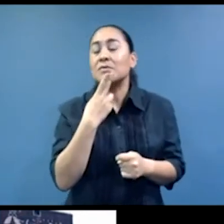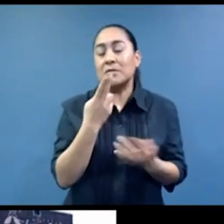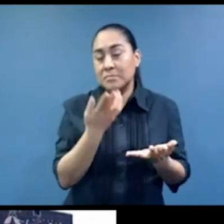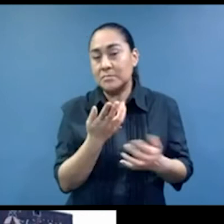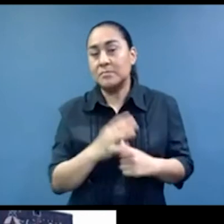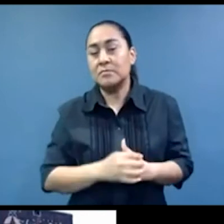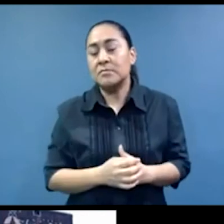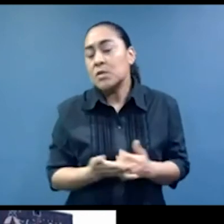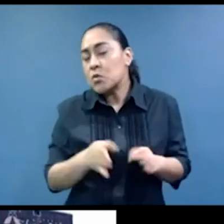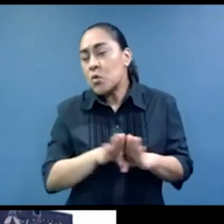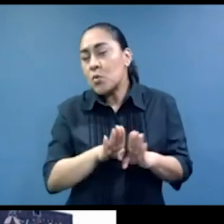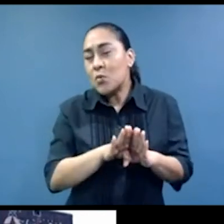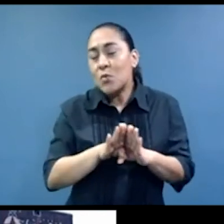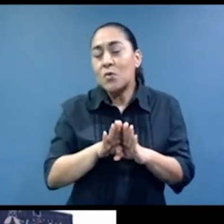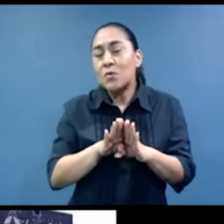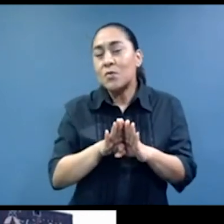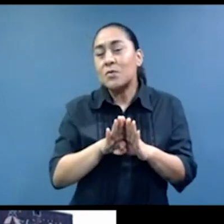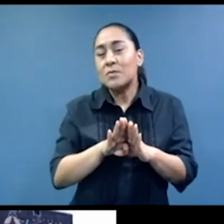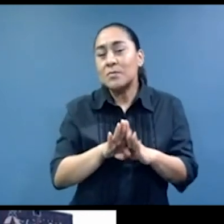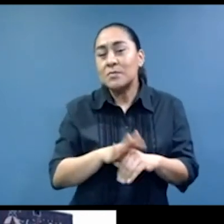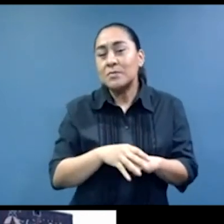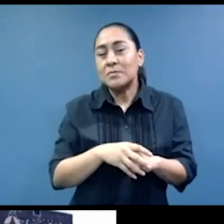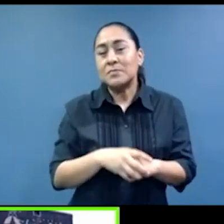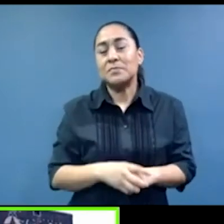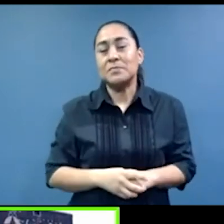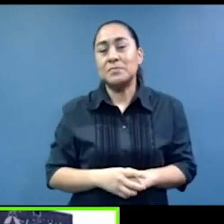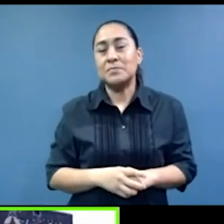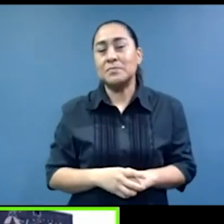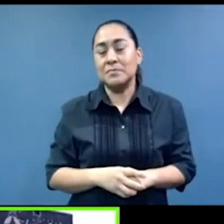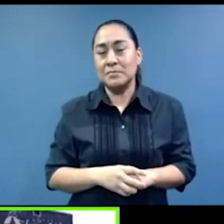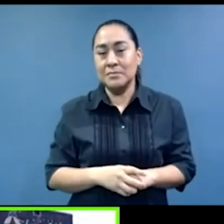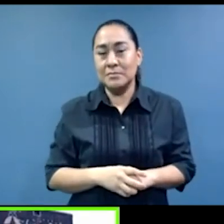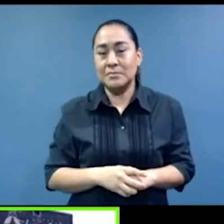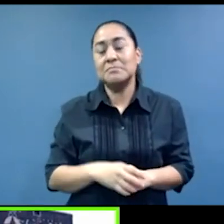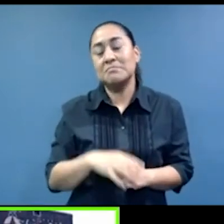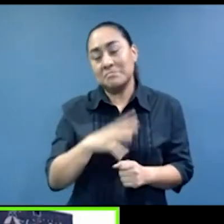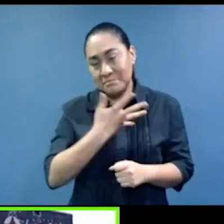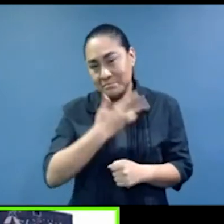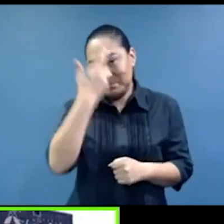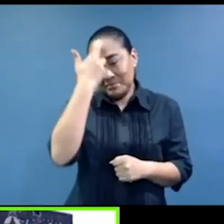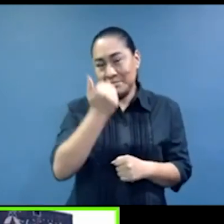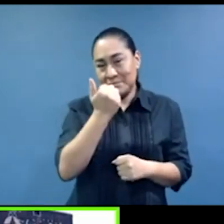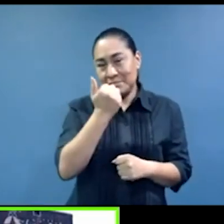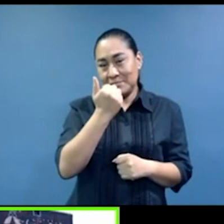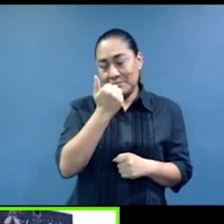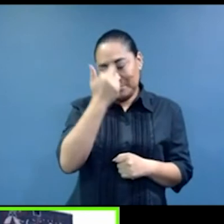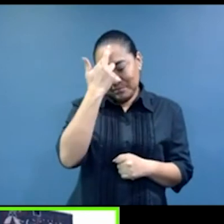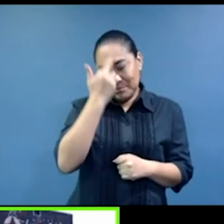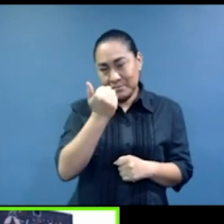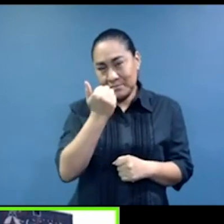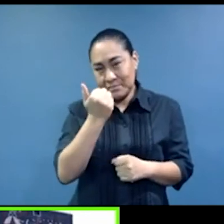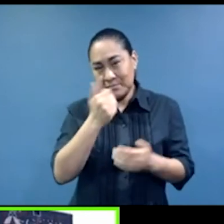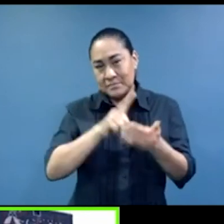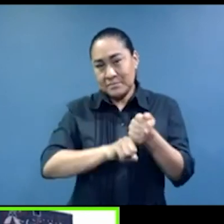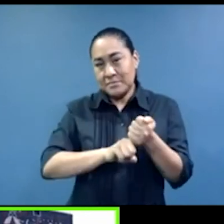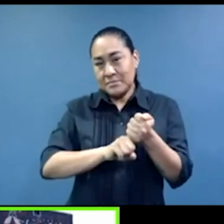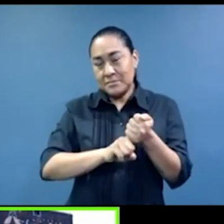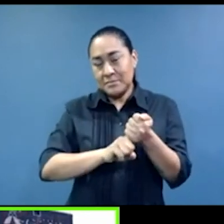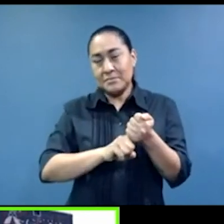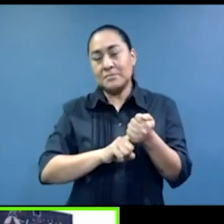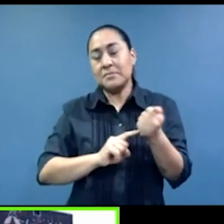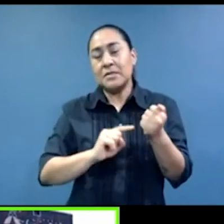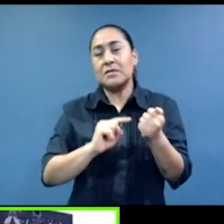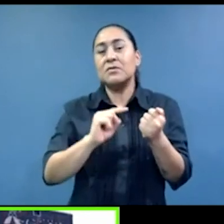dar lugar a ciertas prácticas discriminatorias. Exacto. Sí, tener este tipo de interoperatividad, ¿no? Y que